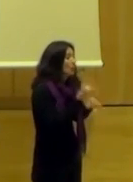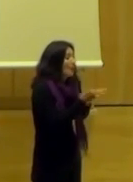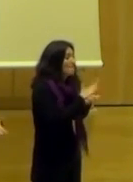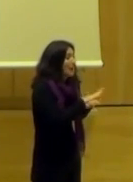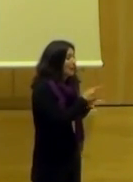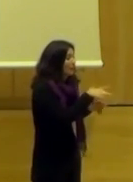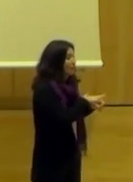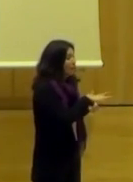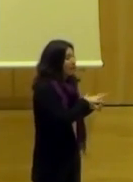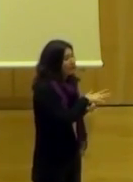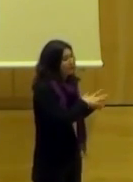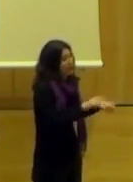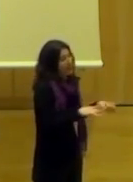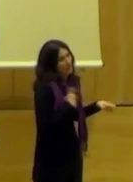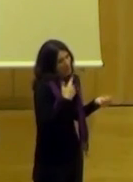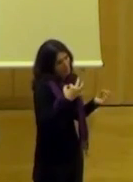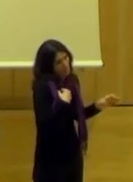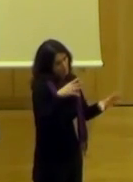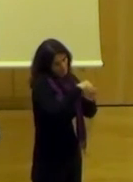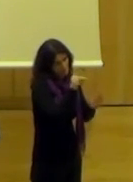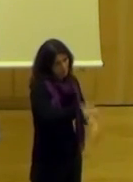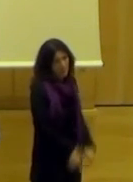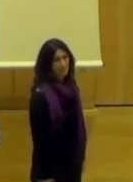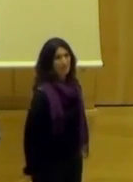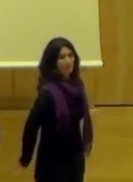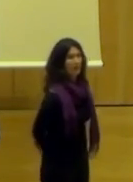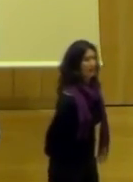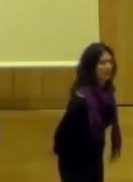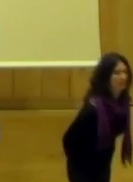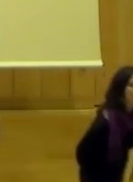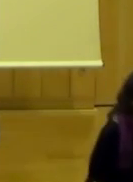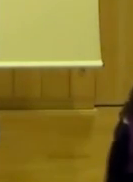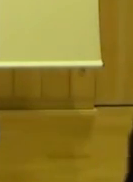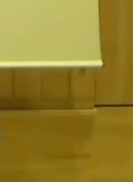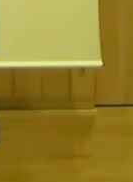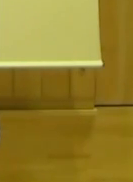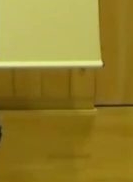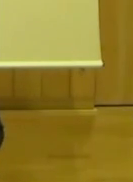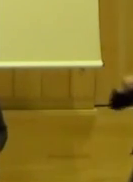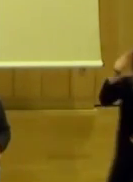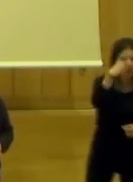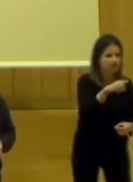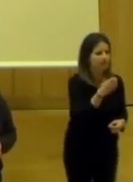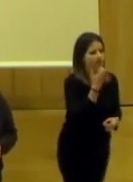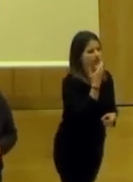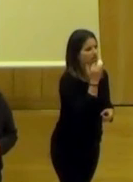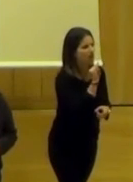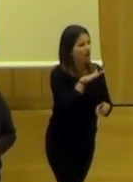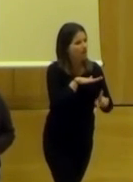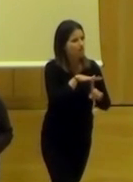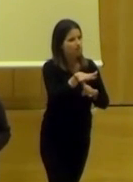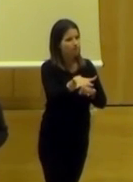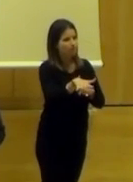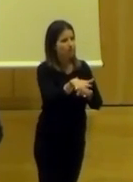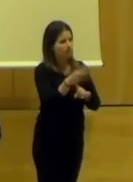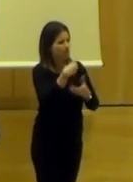en una parte del barrio, que no podíamos ser ajenos a eso. Ya sabes, si ya lo influencia de la escuela de alumnas,